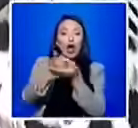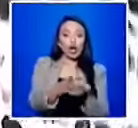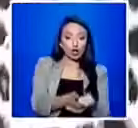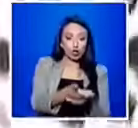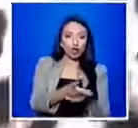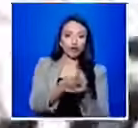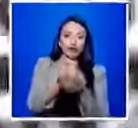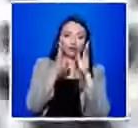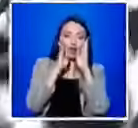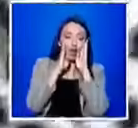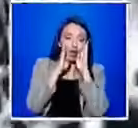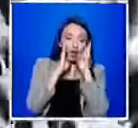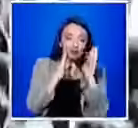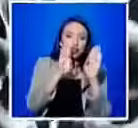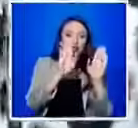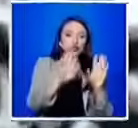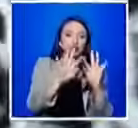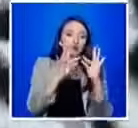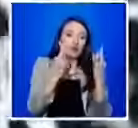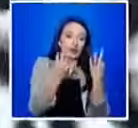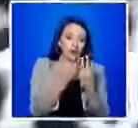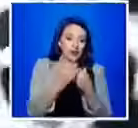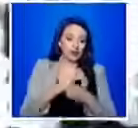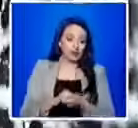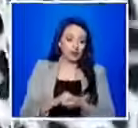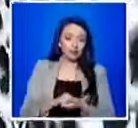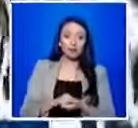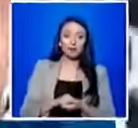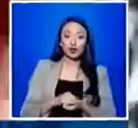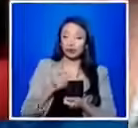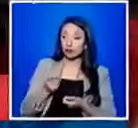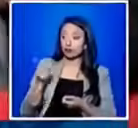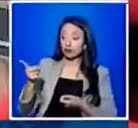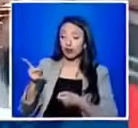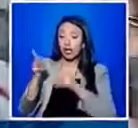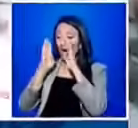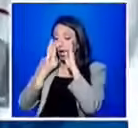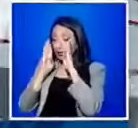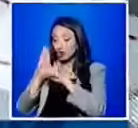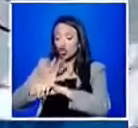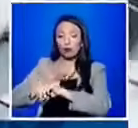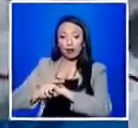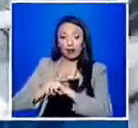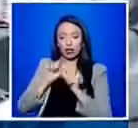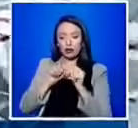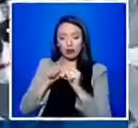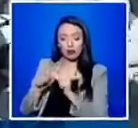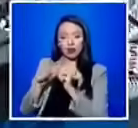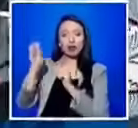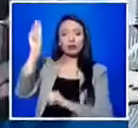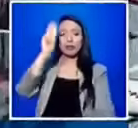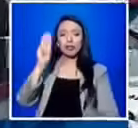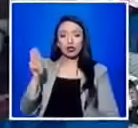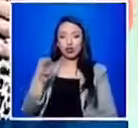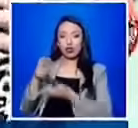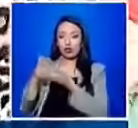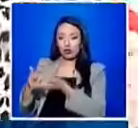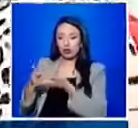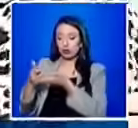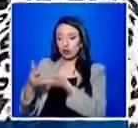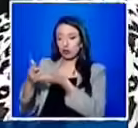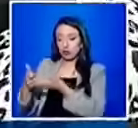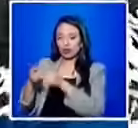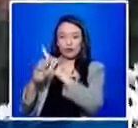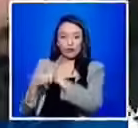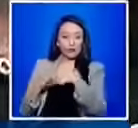para atender las necesidades de la familia. Es así que Johanna recibirá atención médica con una brigada permanente del Ministerio de Salud. Y su